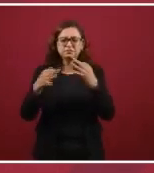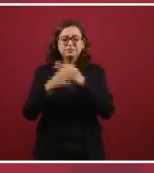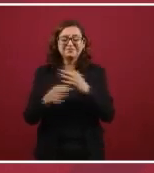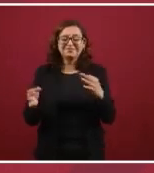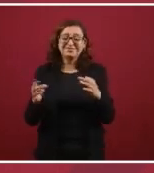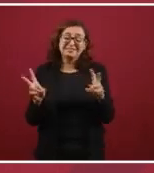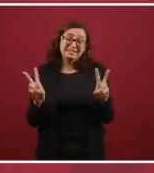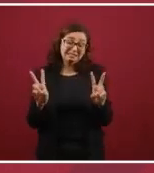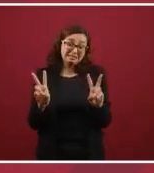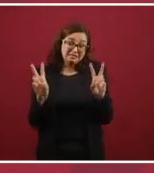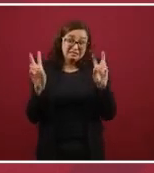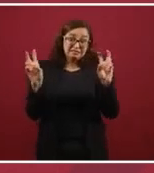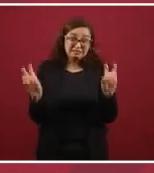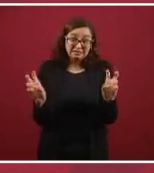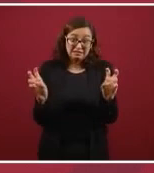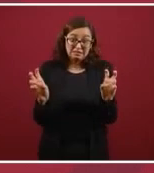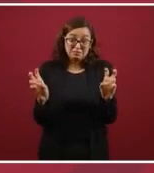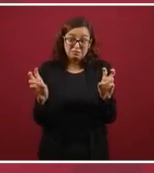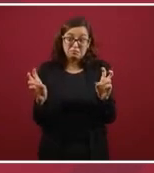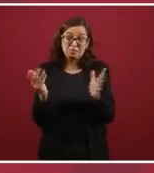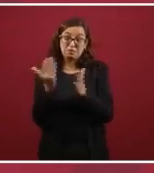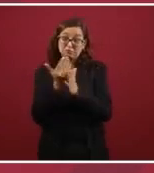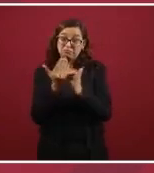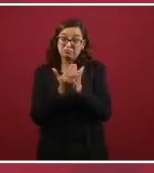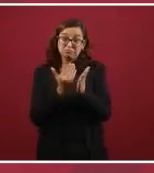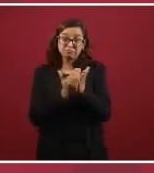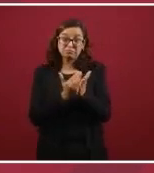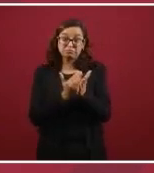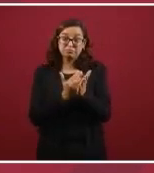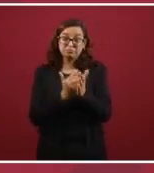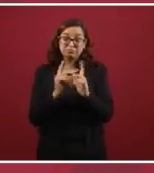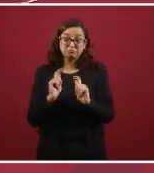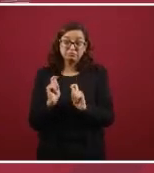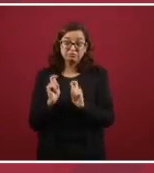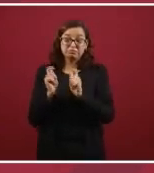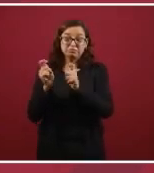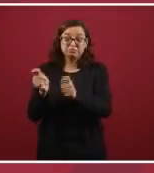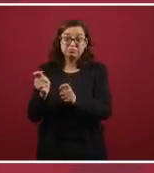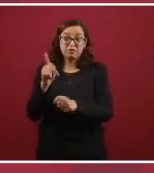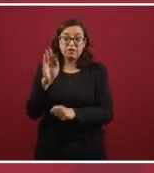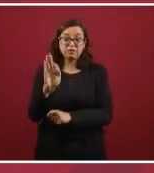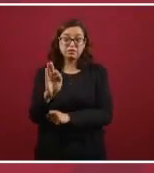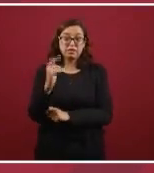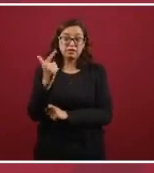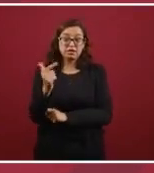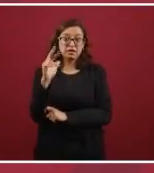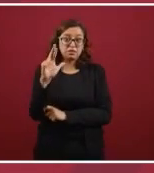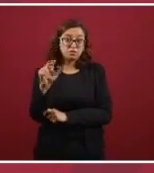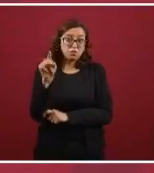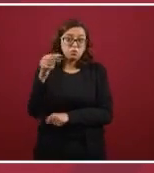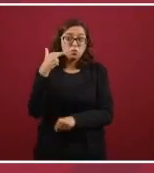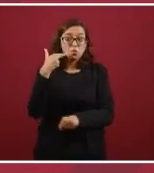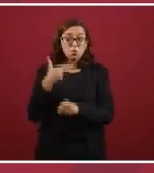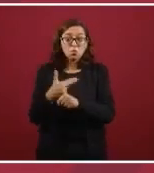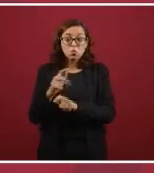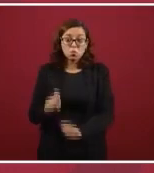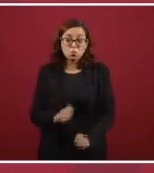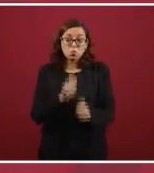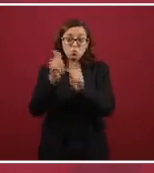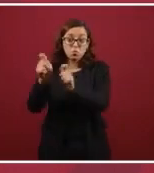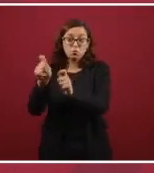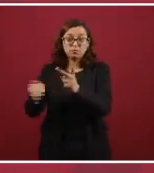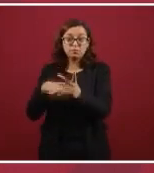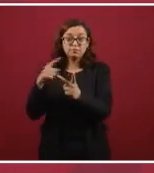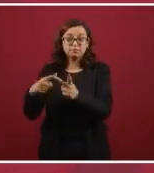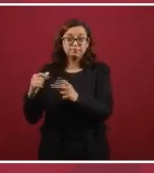que están en el ámbito de la Fiscalía General y del Poder Judicial.